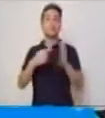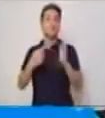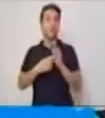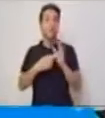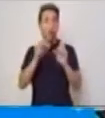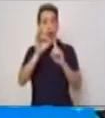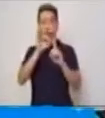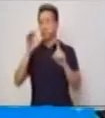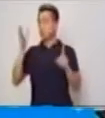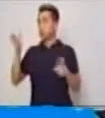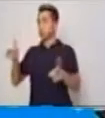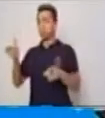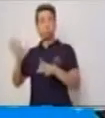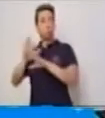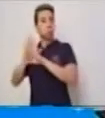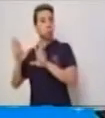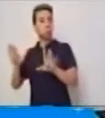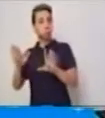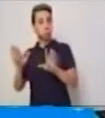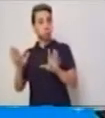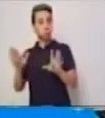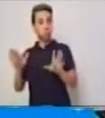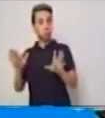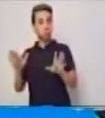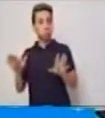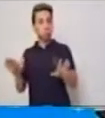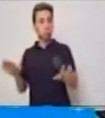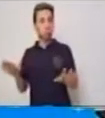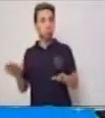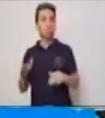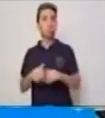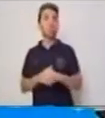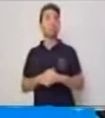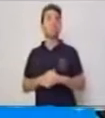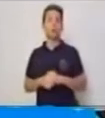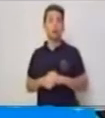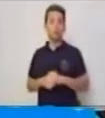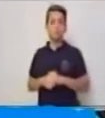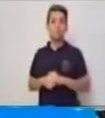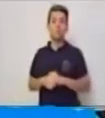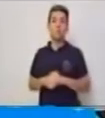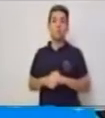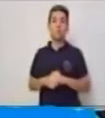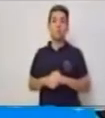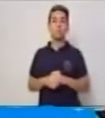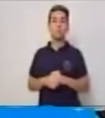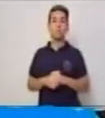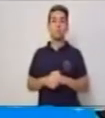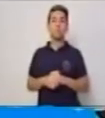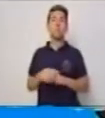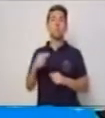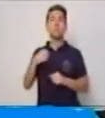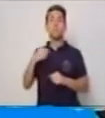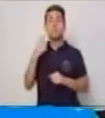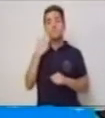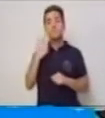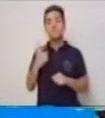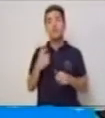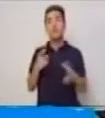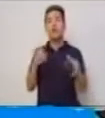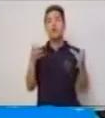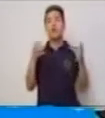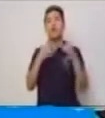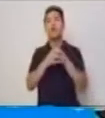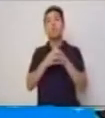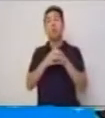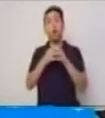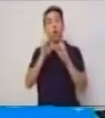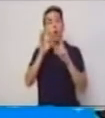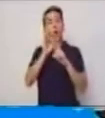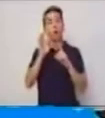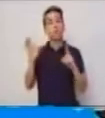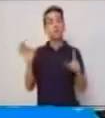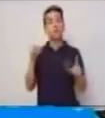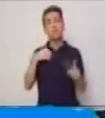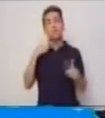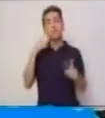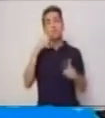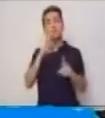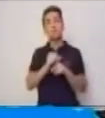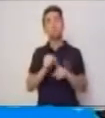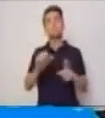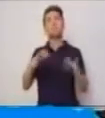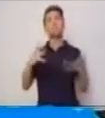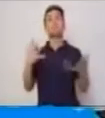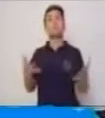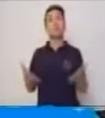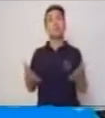oración se cierra. Cuando nosotros encontramos un grupo de oraciones, nos vamos a dar cuenta que